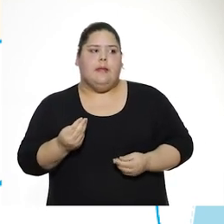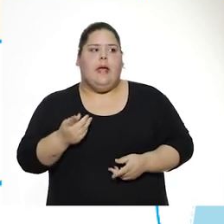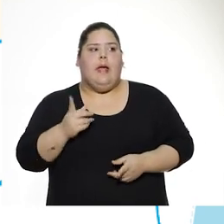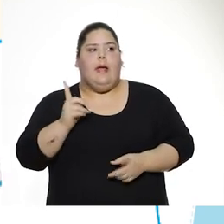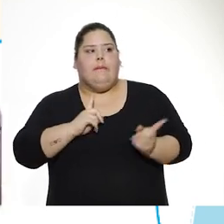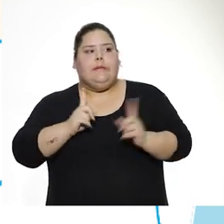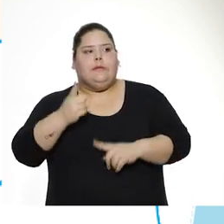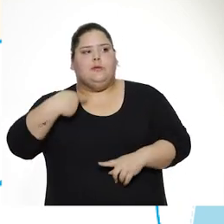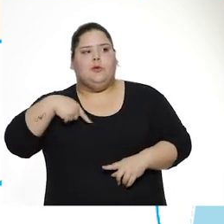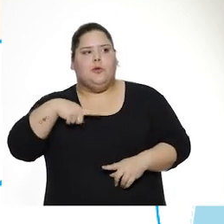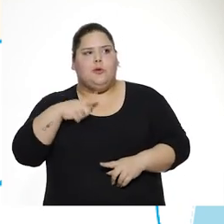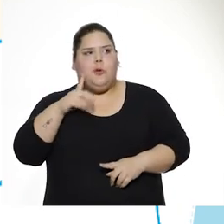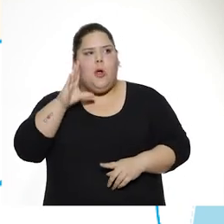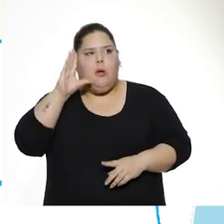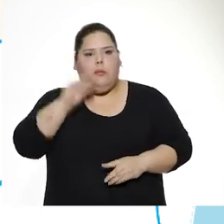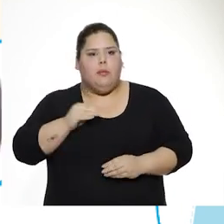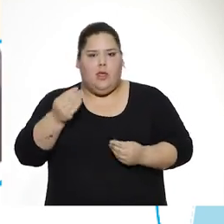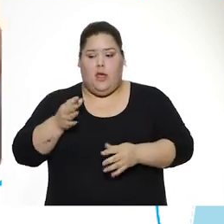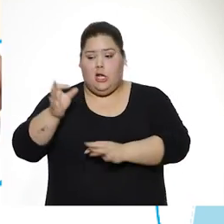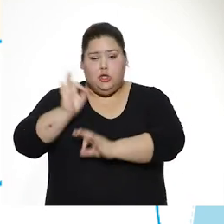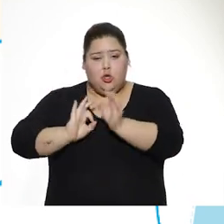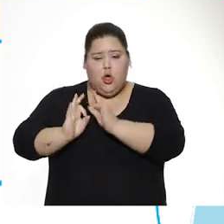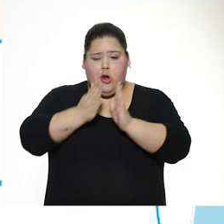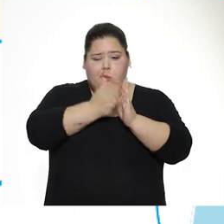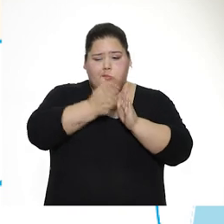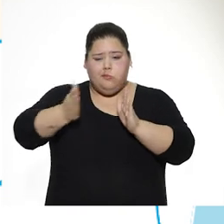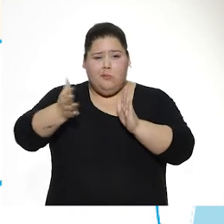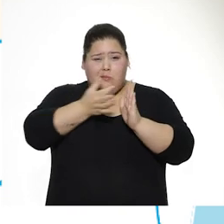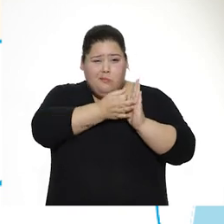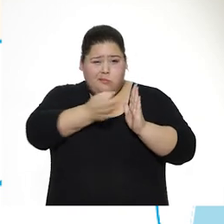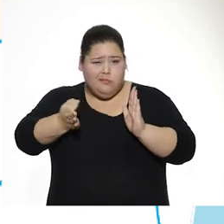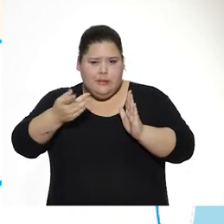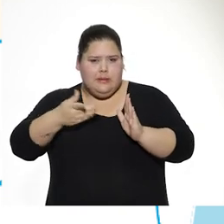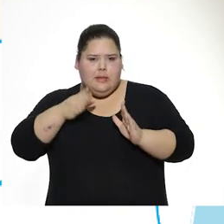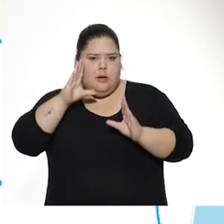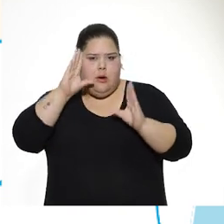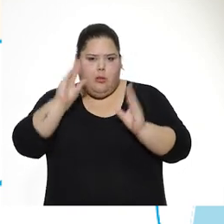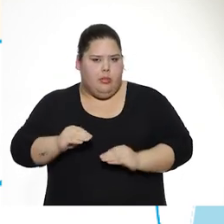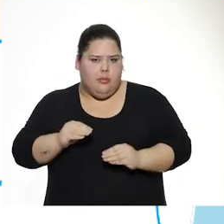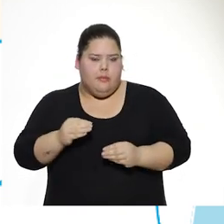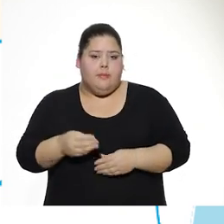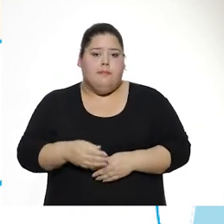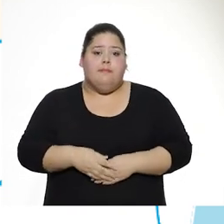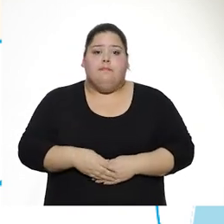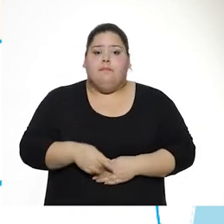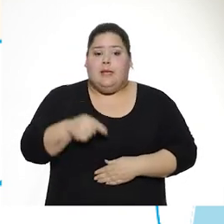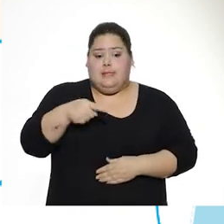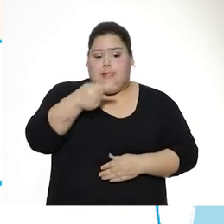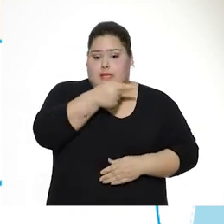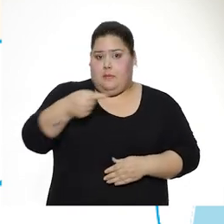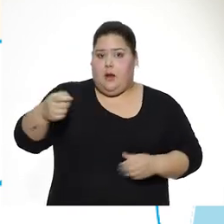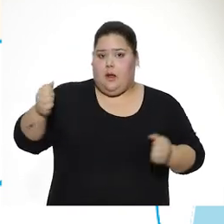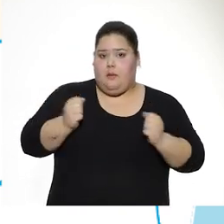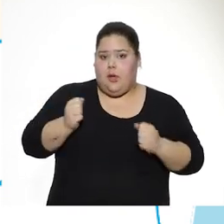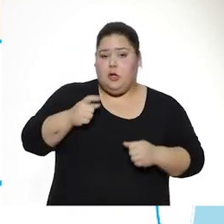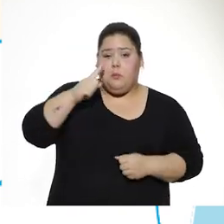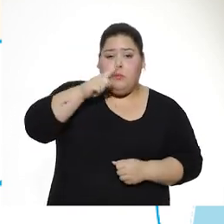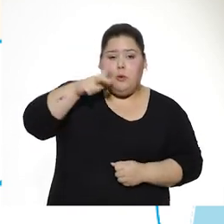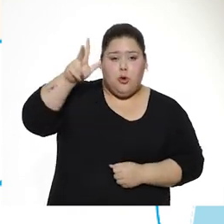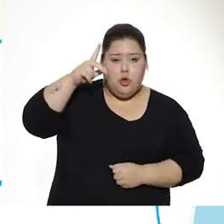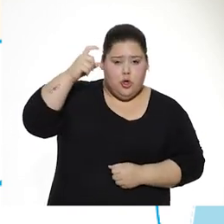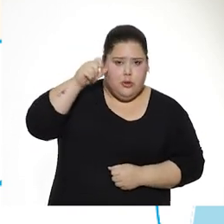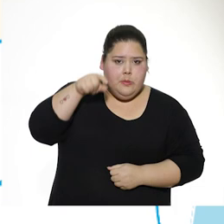ahí nos pasa que nos olvidamos exactamente de la secuencia histórica de lo que sucedía en esa semana de mayo